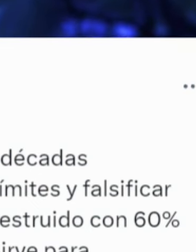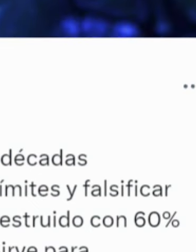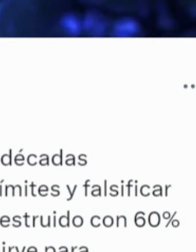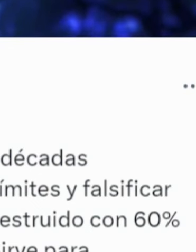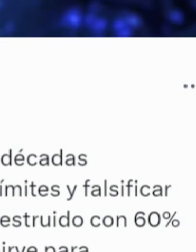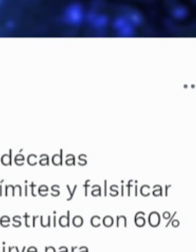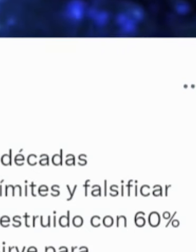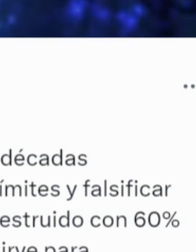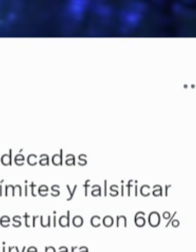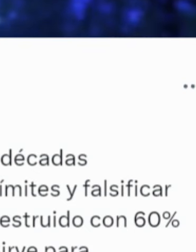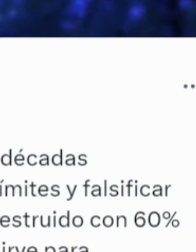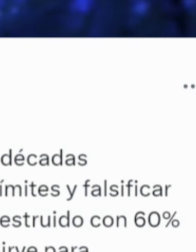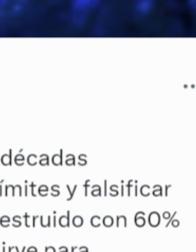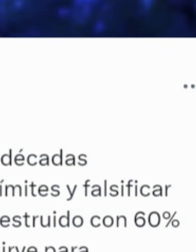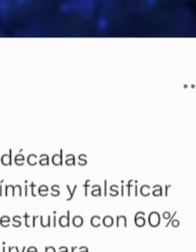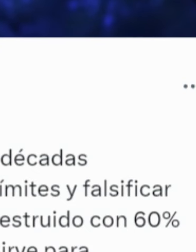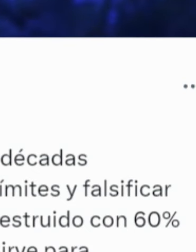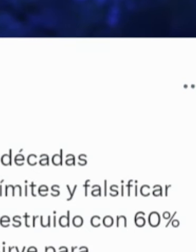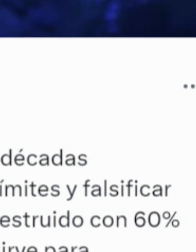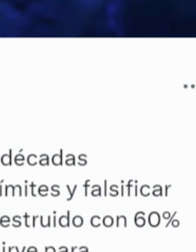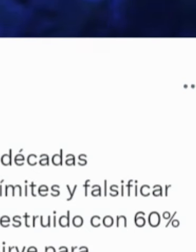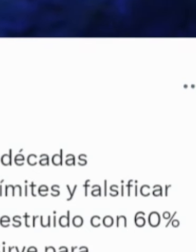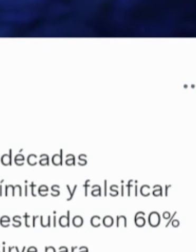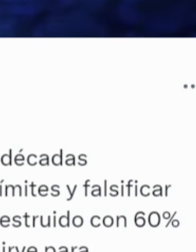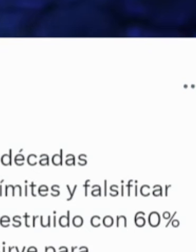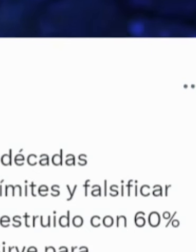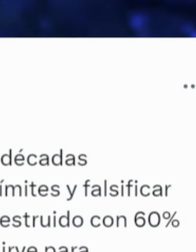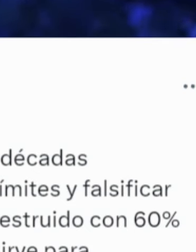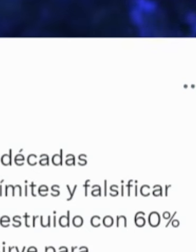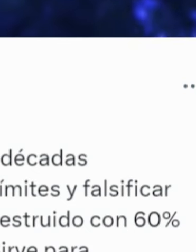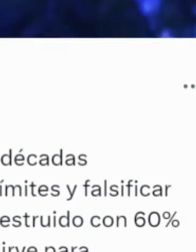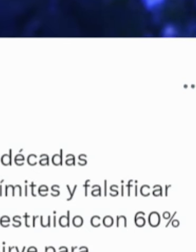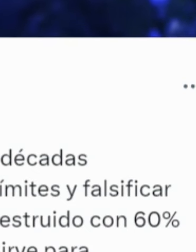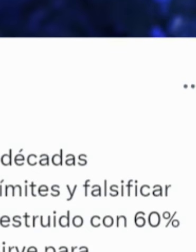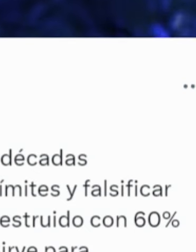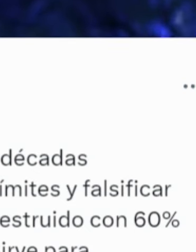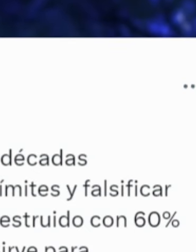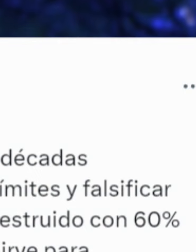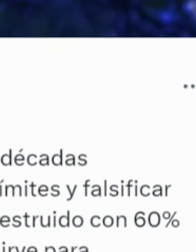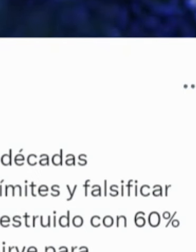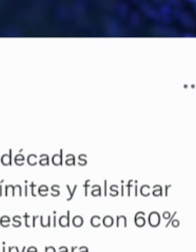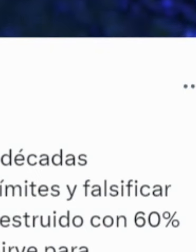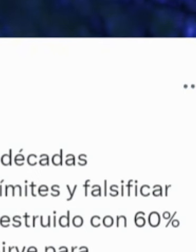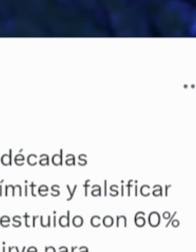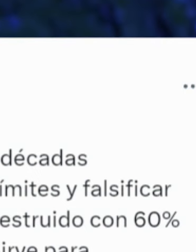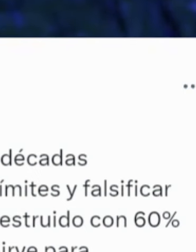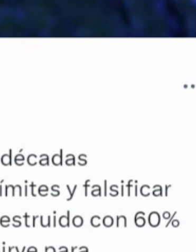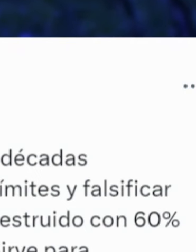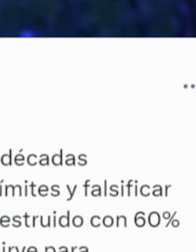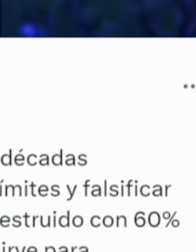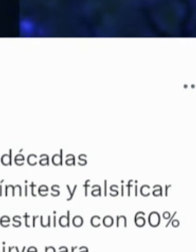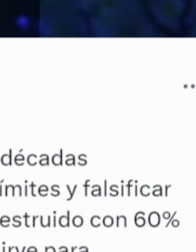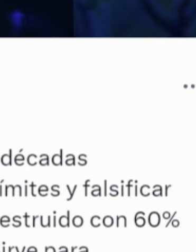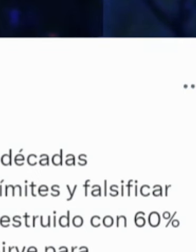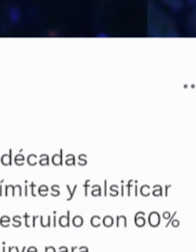qué sirve lo que estamos haciendo? Y la respuesta de él mismo a su propia pregunta es, sirve para